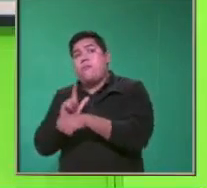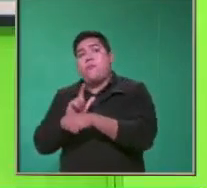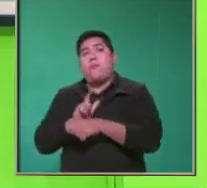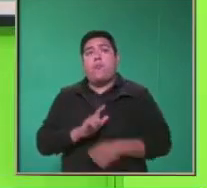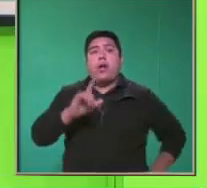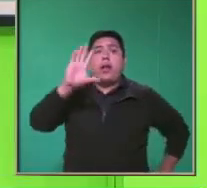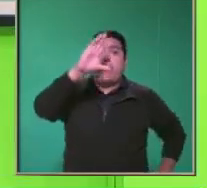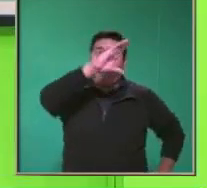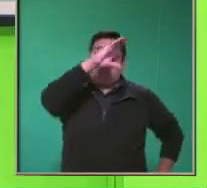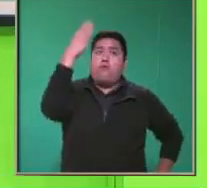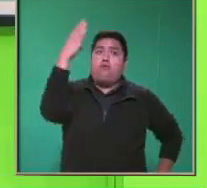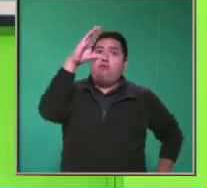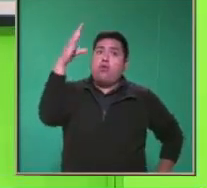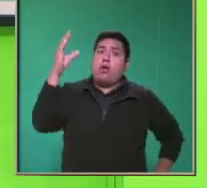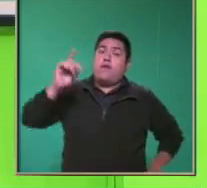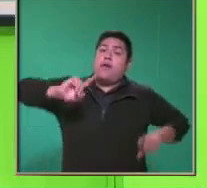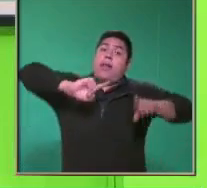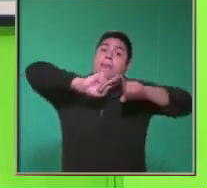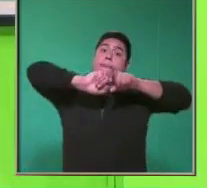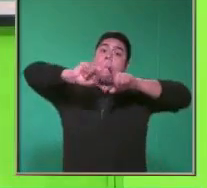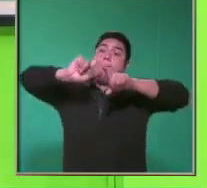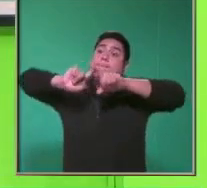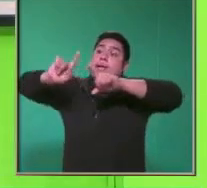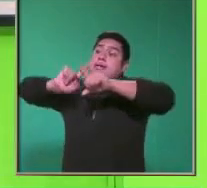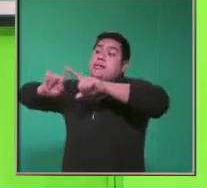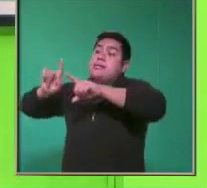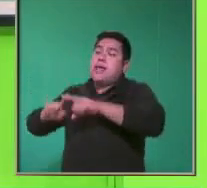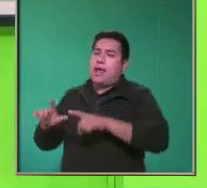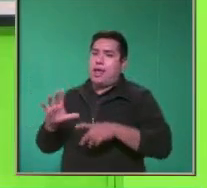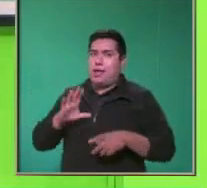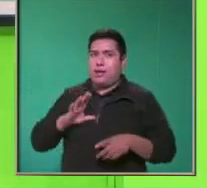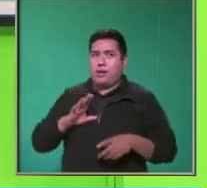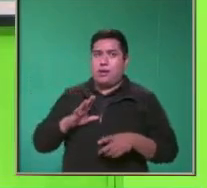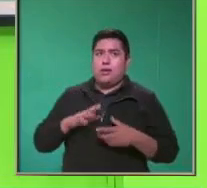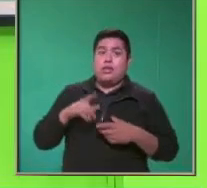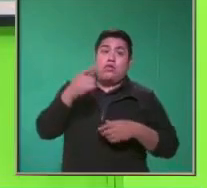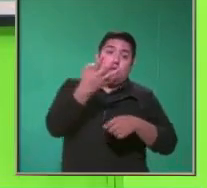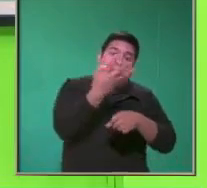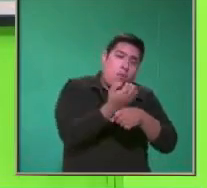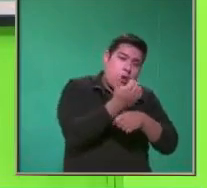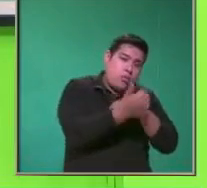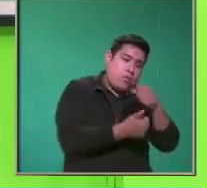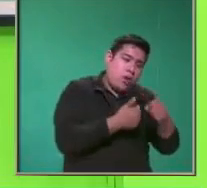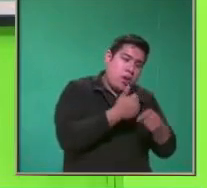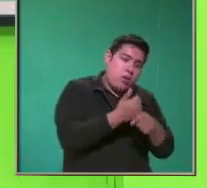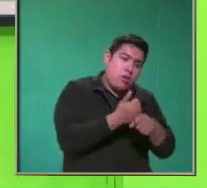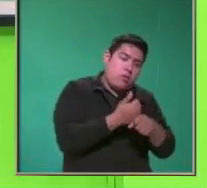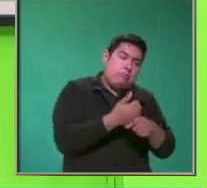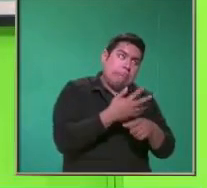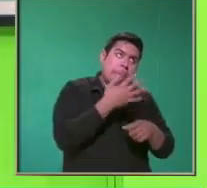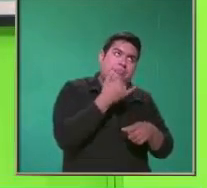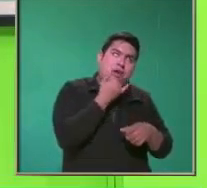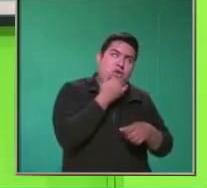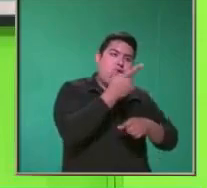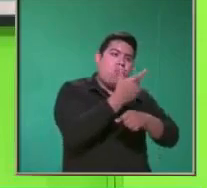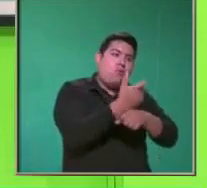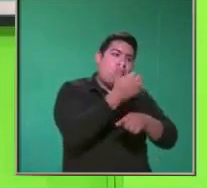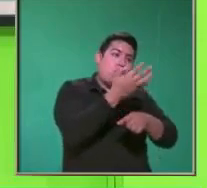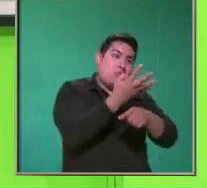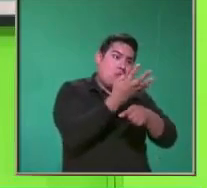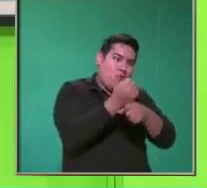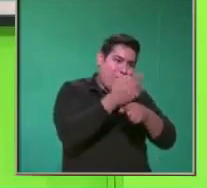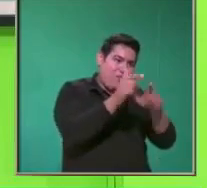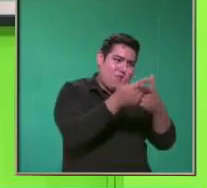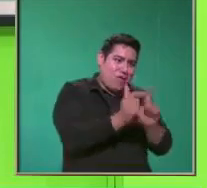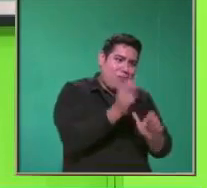ilustra muy bien esa variedad. Lo has venido escuchando desde que estabas en cuarto año de primaria, en quinto y en sexto.